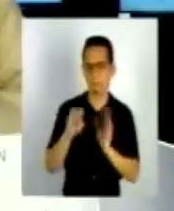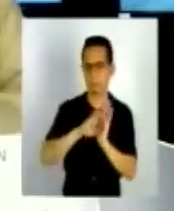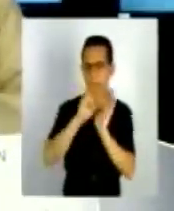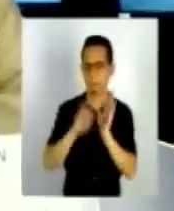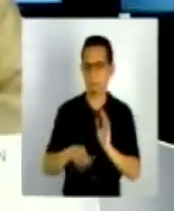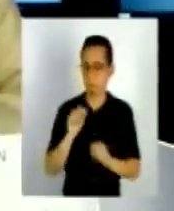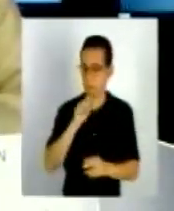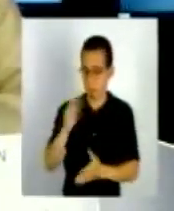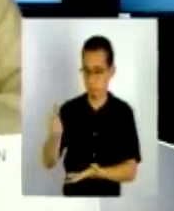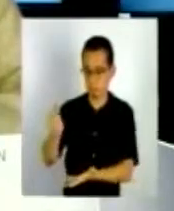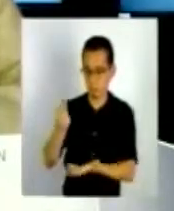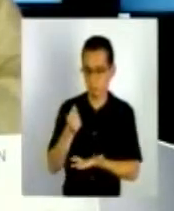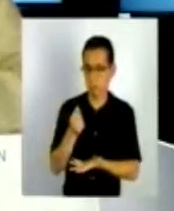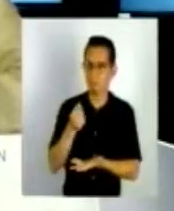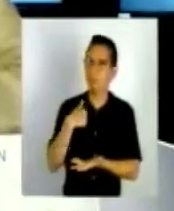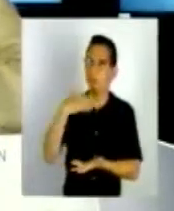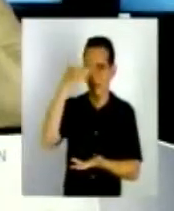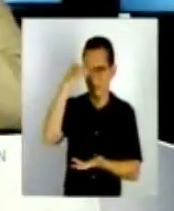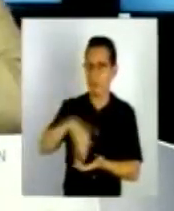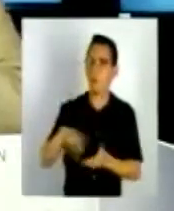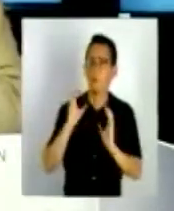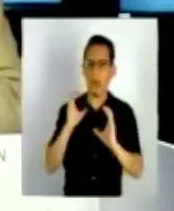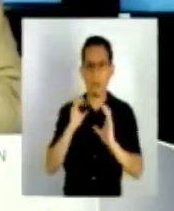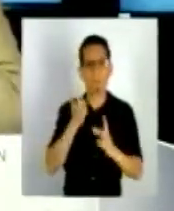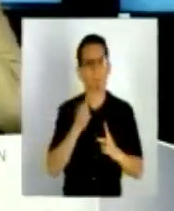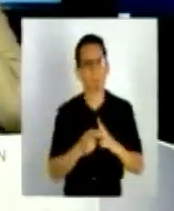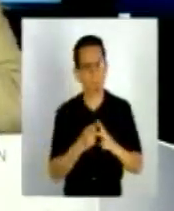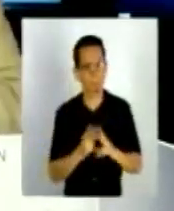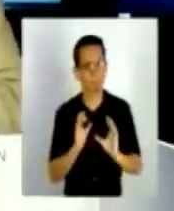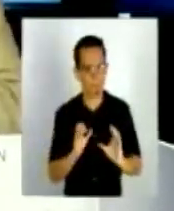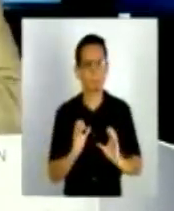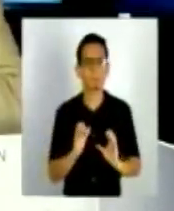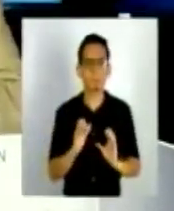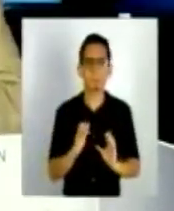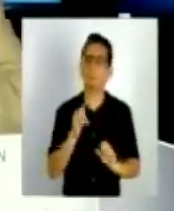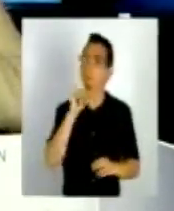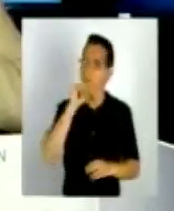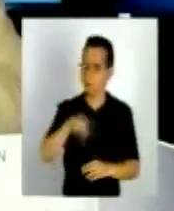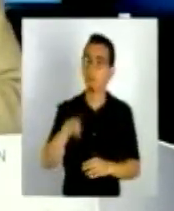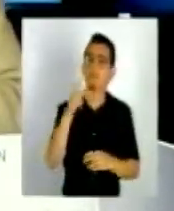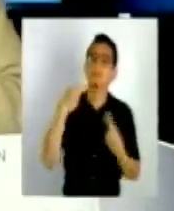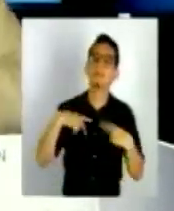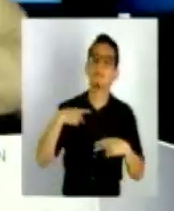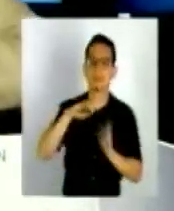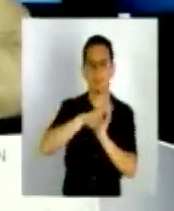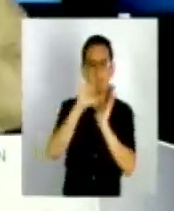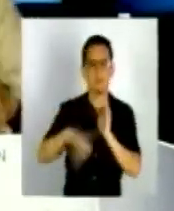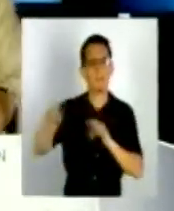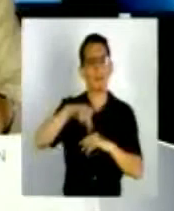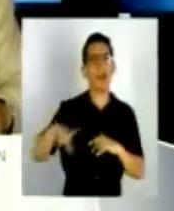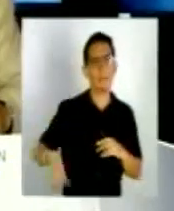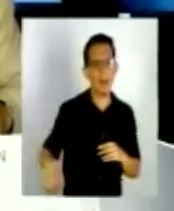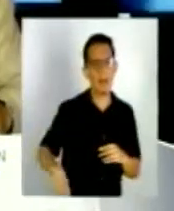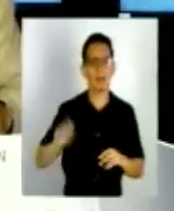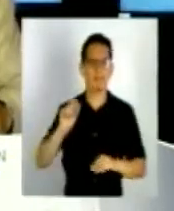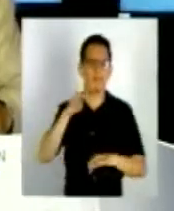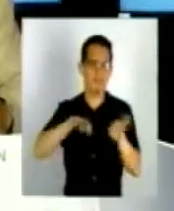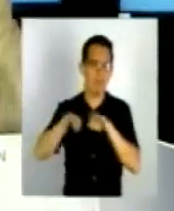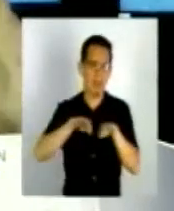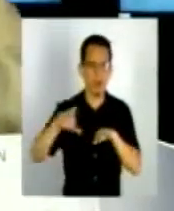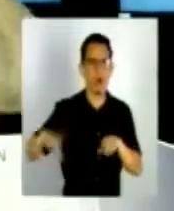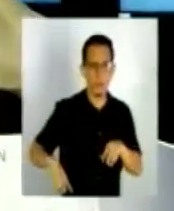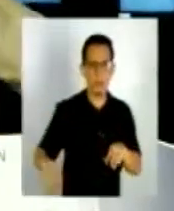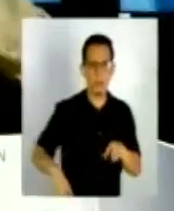la austeridad de la que hablan todos, pero sobre todo del recorte en los gastos de salario suntuoso que todos los